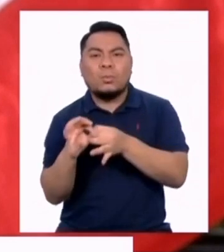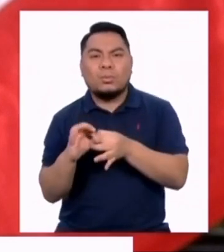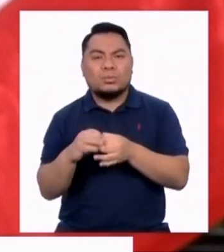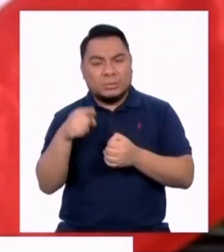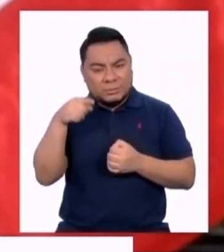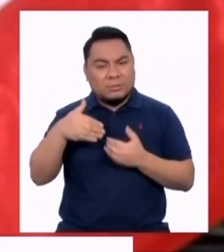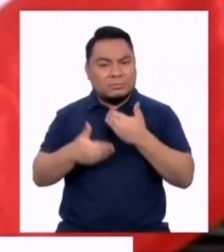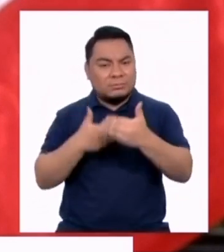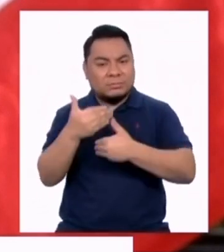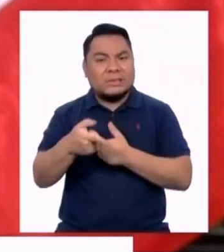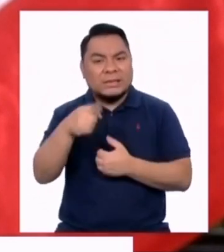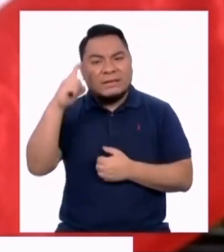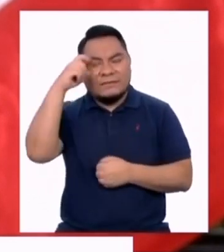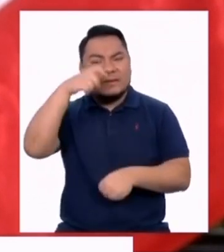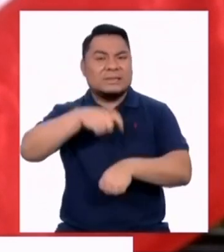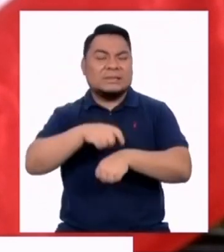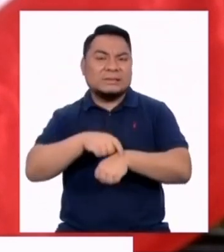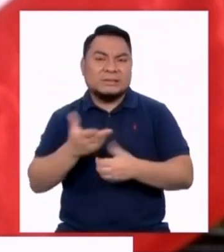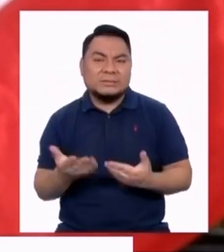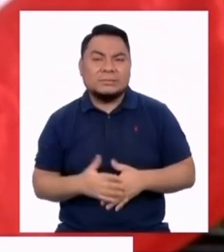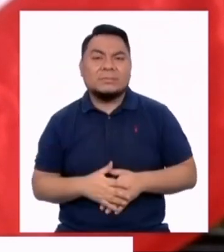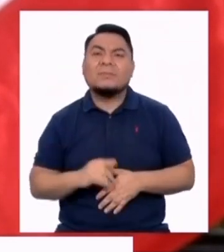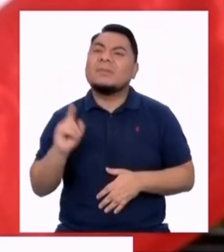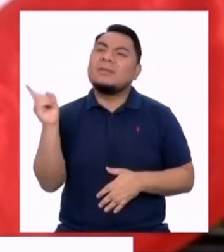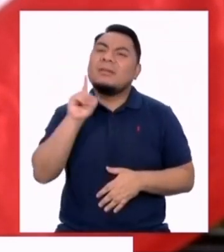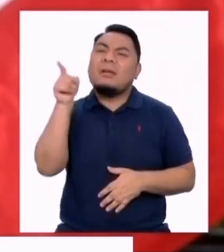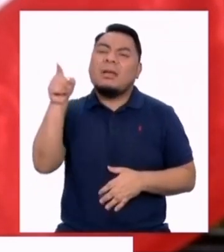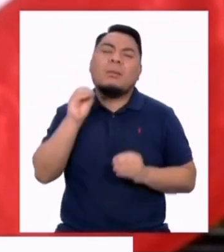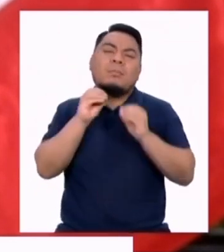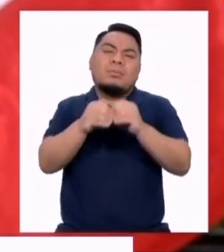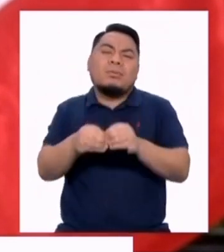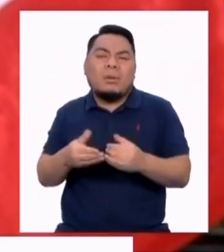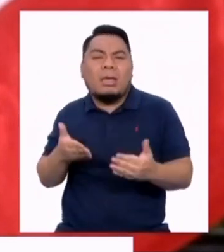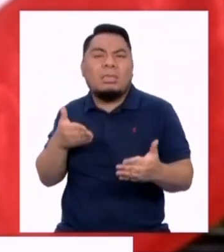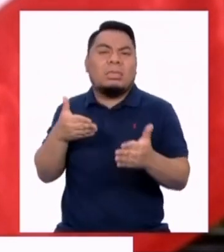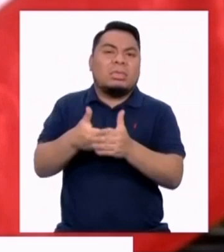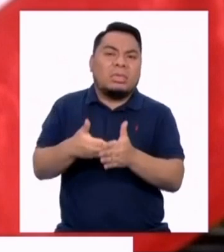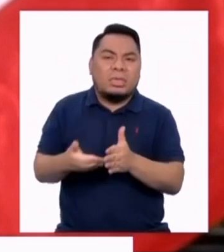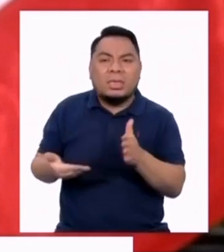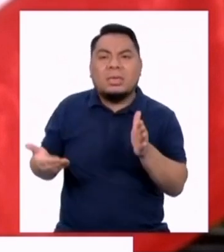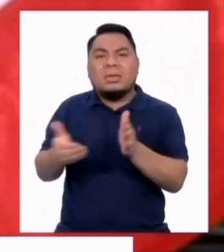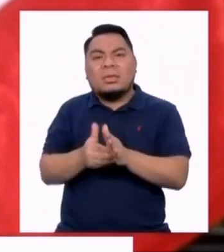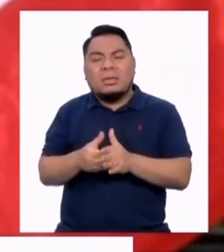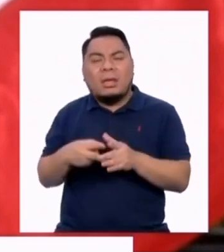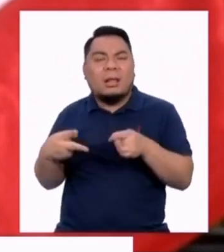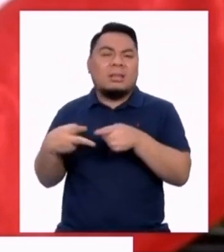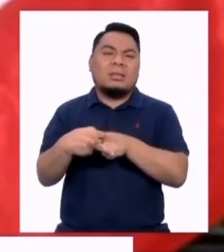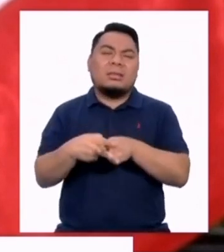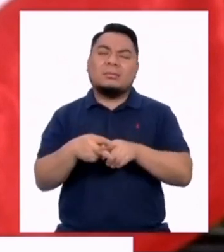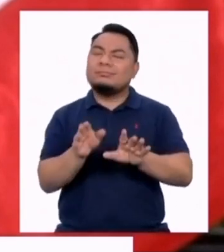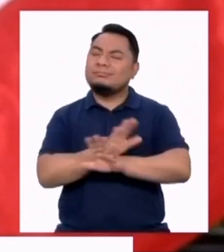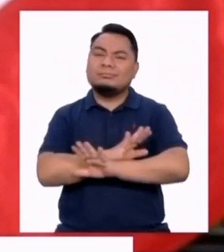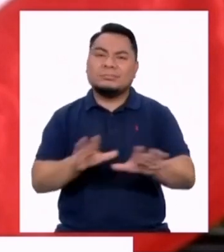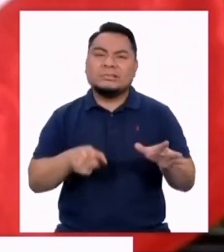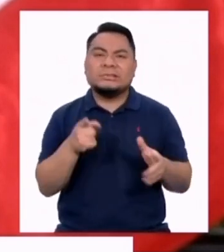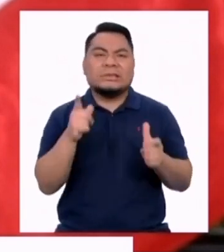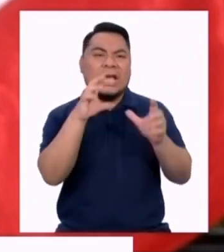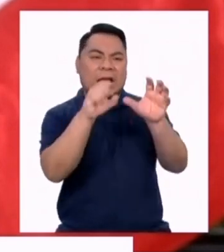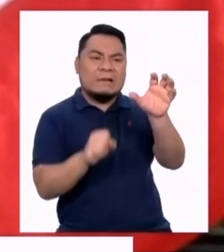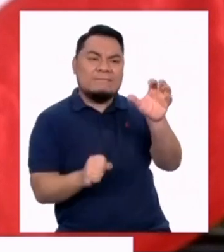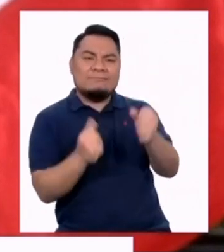entre nosotros porque finalmente formamos parte del mismo equipo